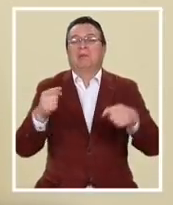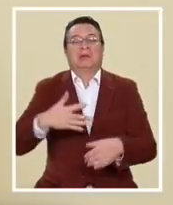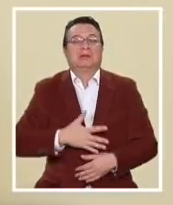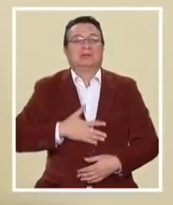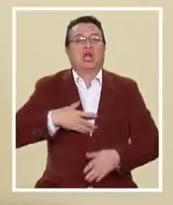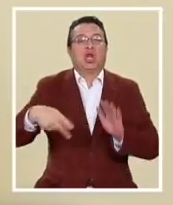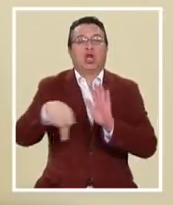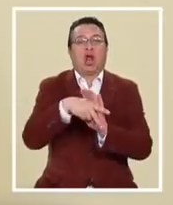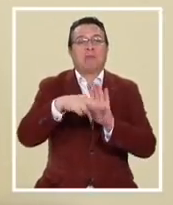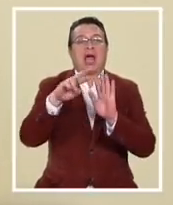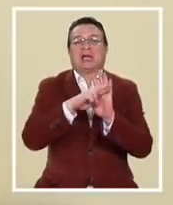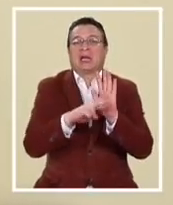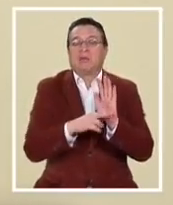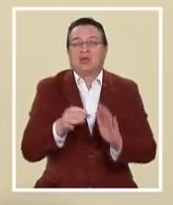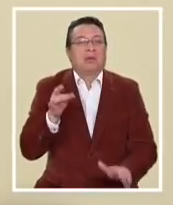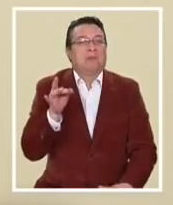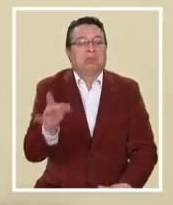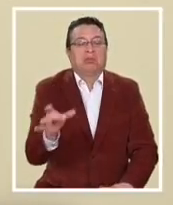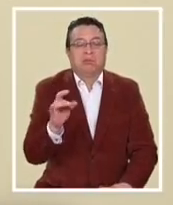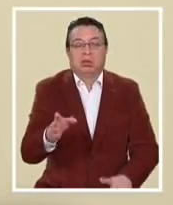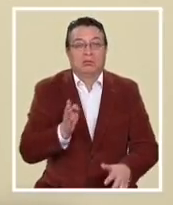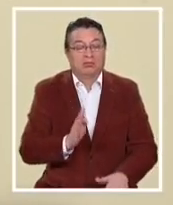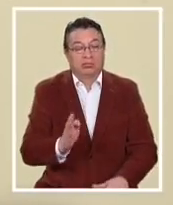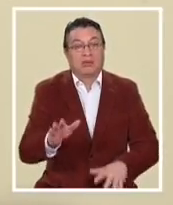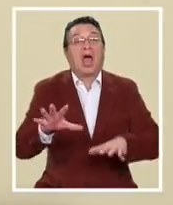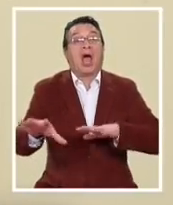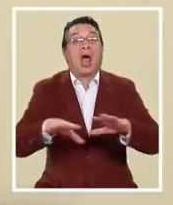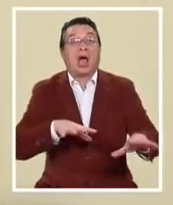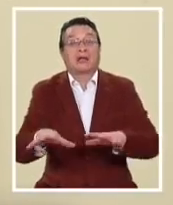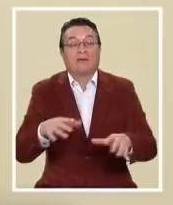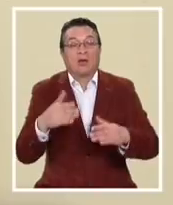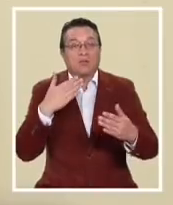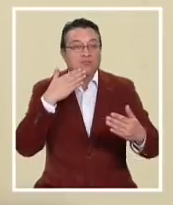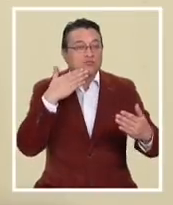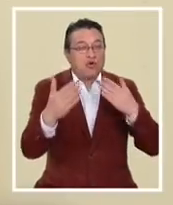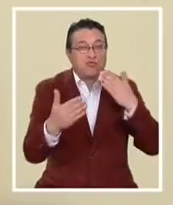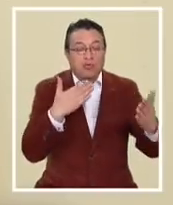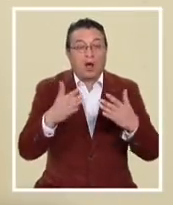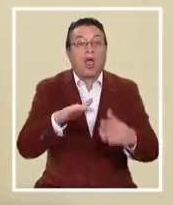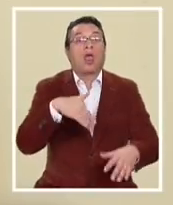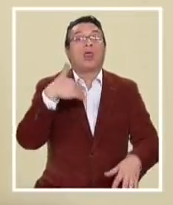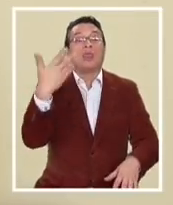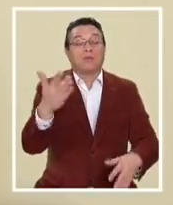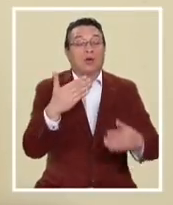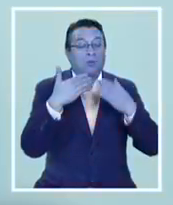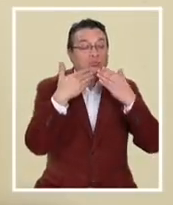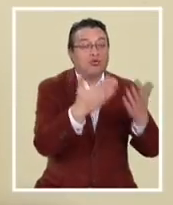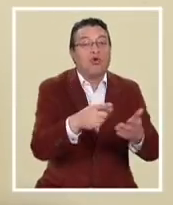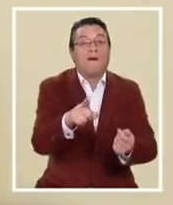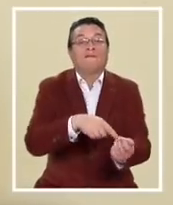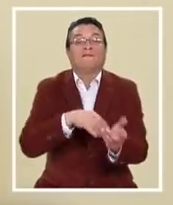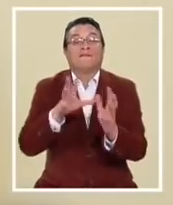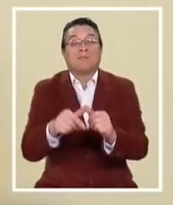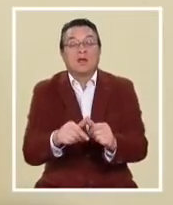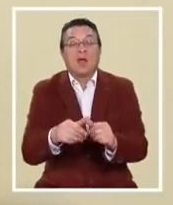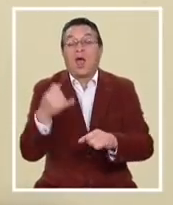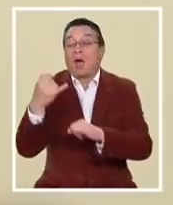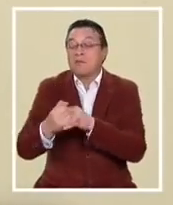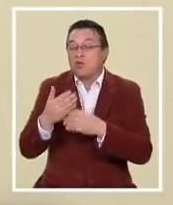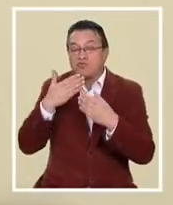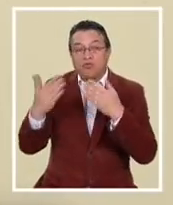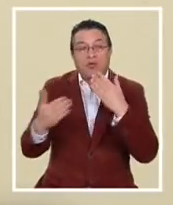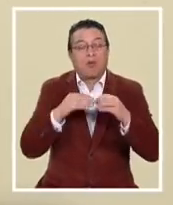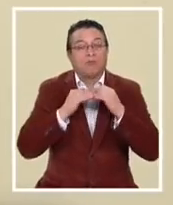cualquier norma o reglamento y que mantiene estas actividades en las cuales se contagian y después llevan el contagio a sus familias, a su grupo de